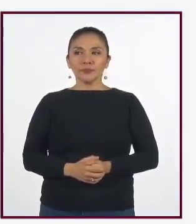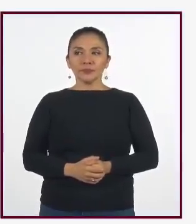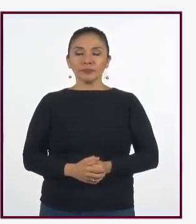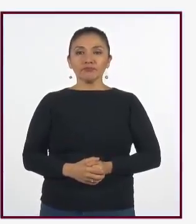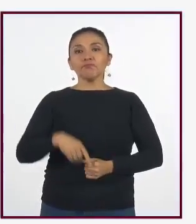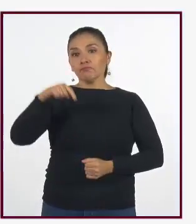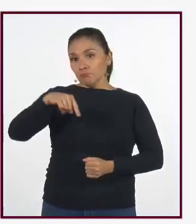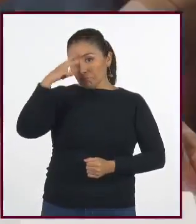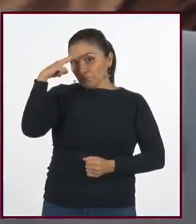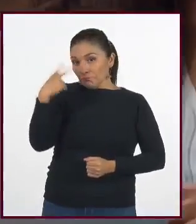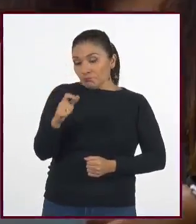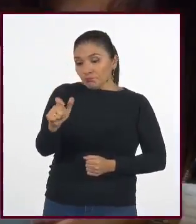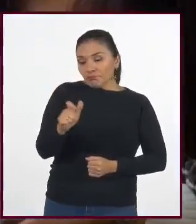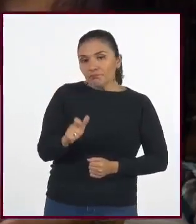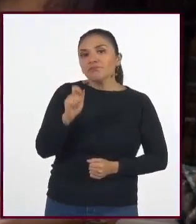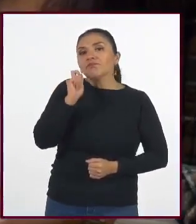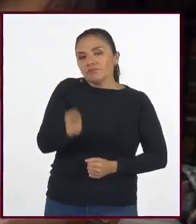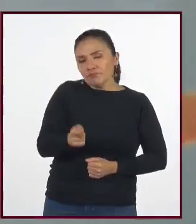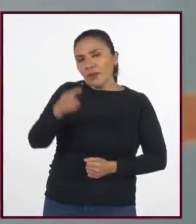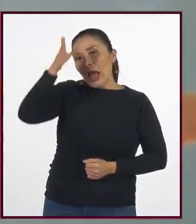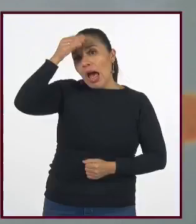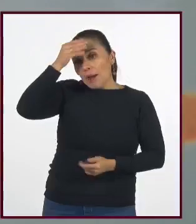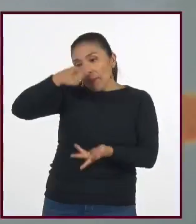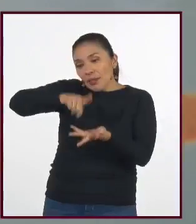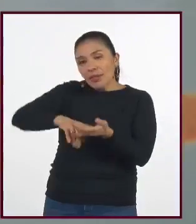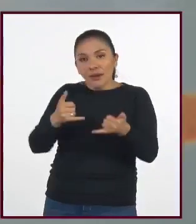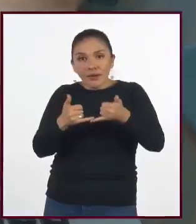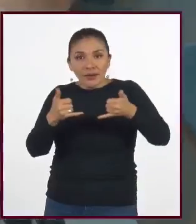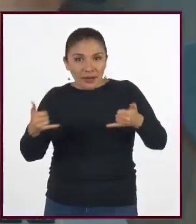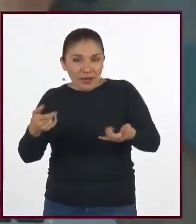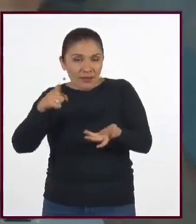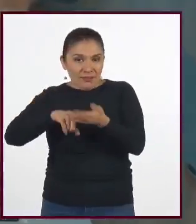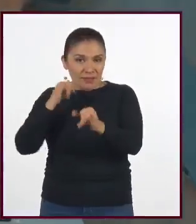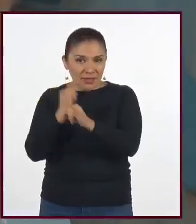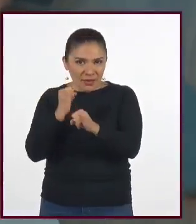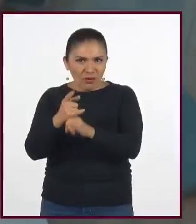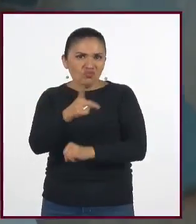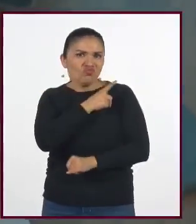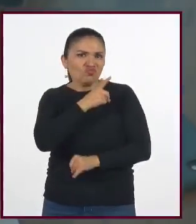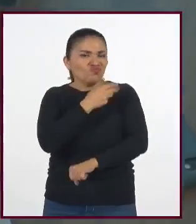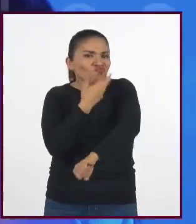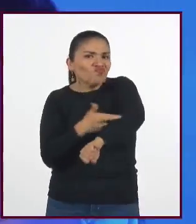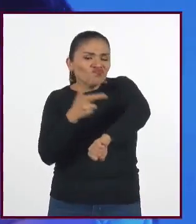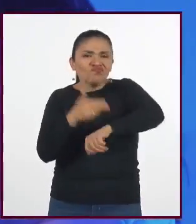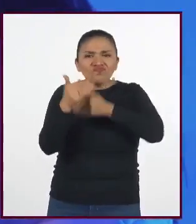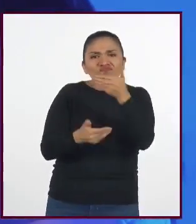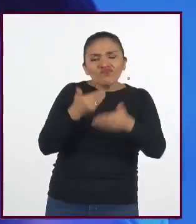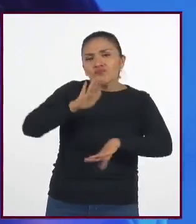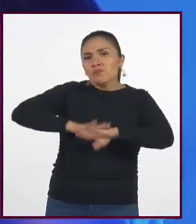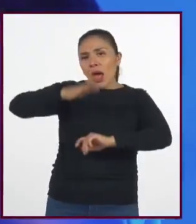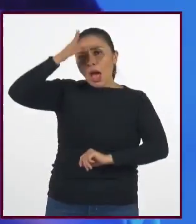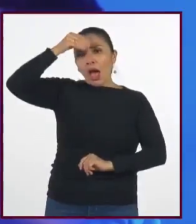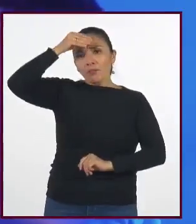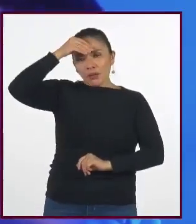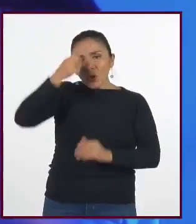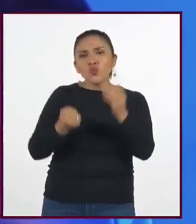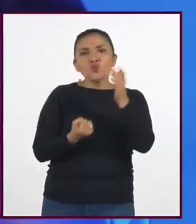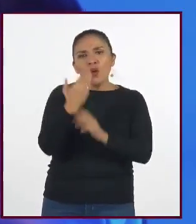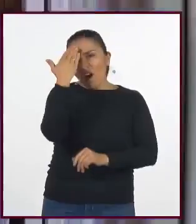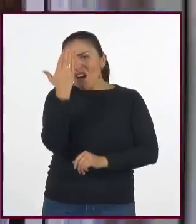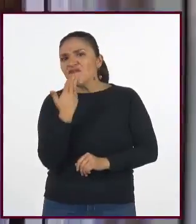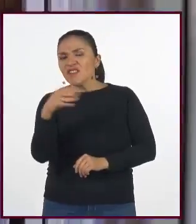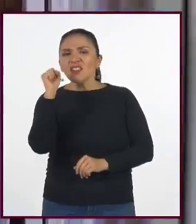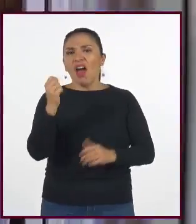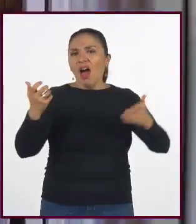México X es aprender en línea, avanzar a tu ritmo, aumentar tus conocimientos, desarrollar nuevas habilidades